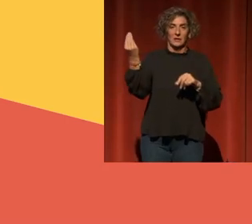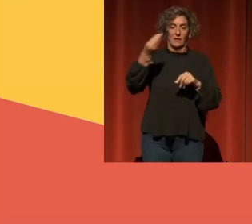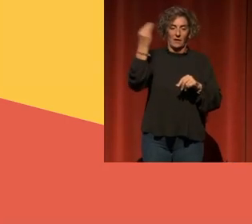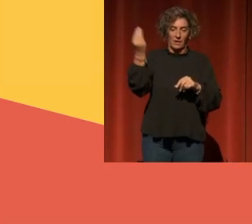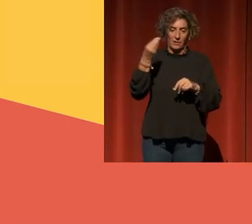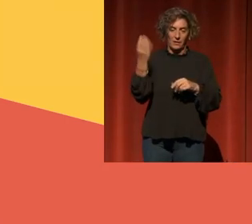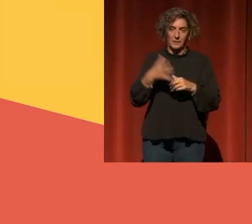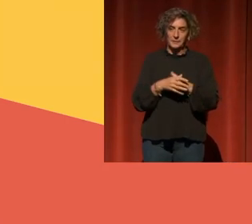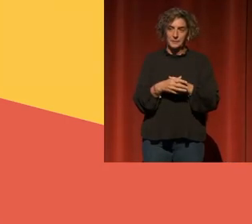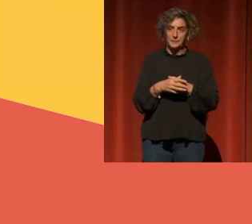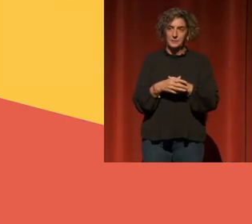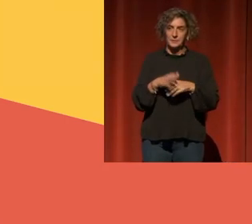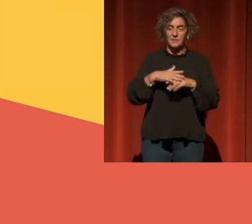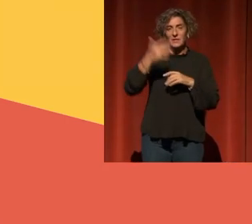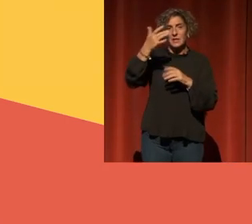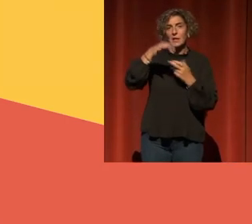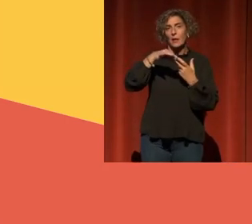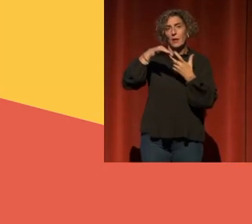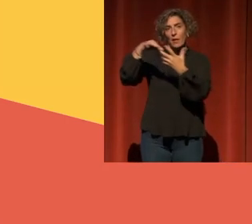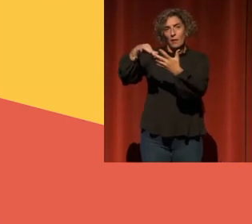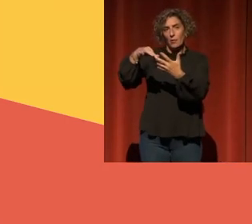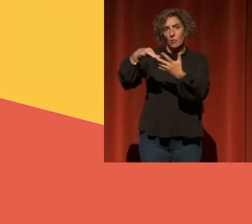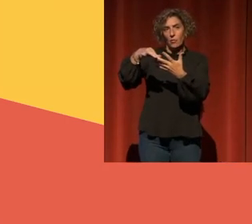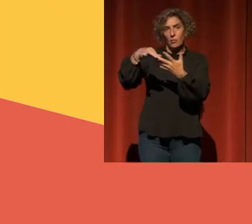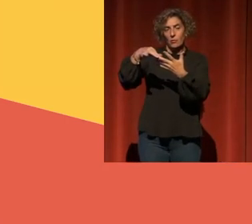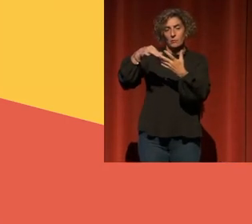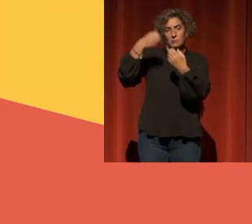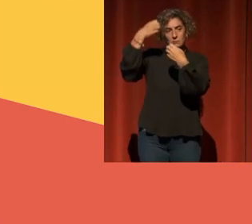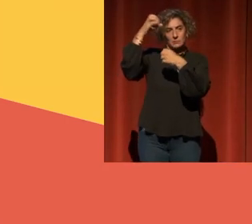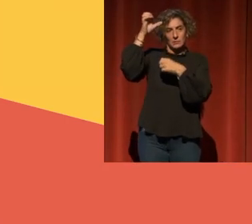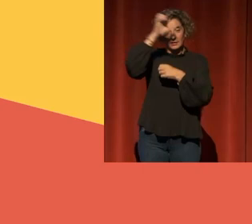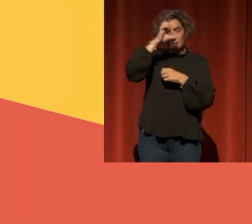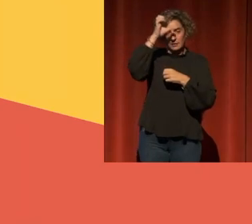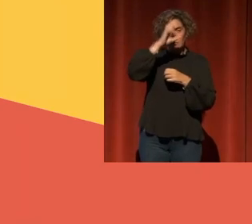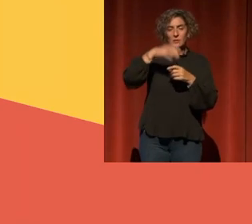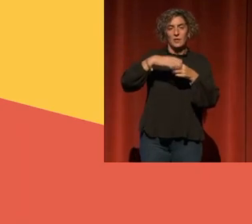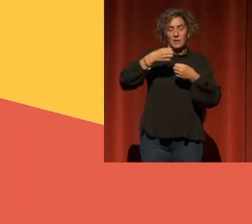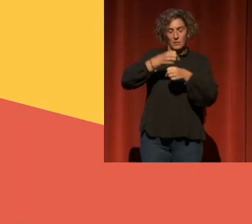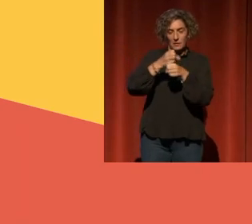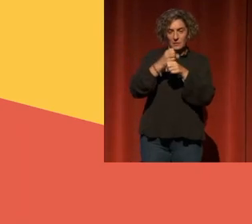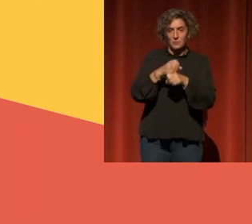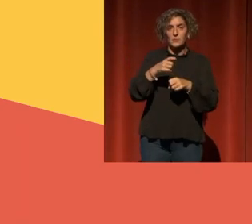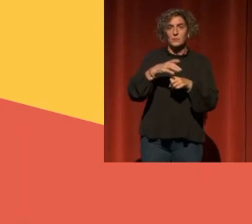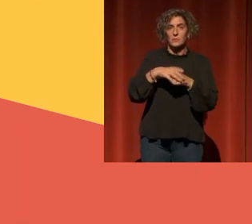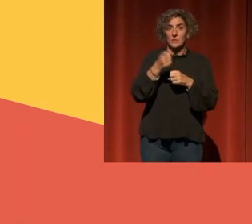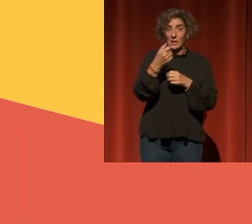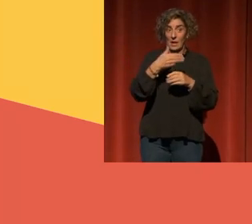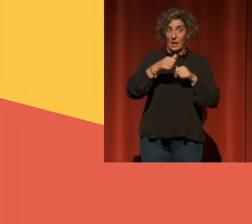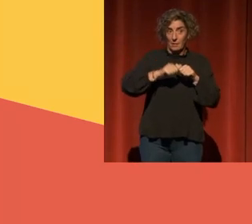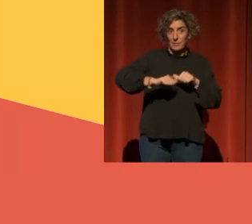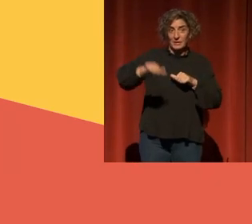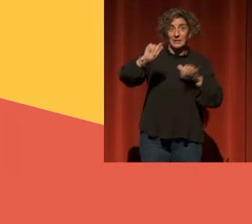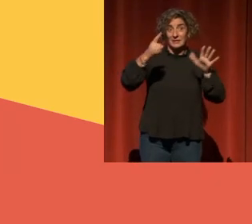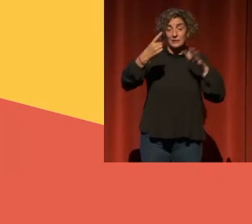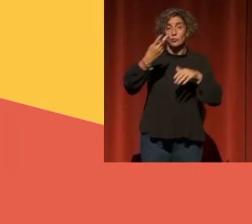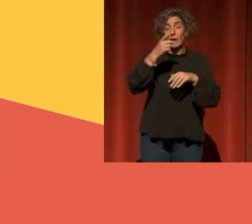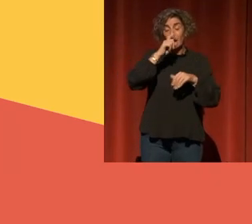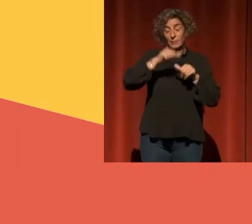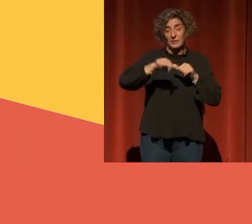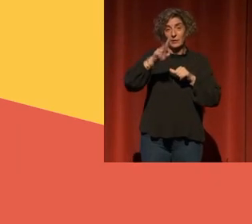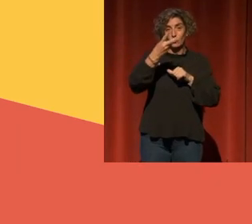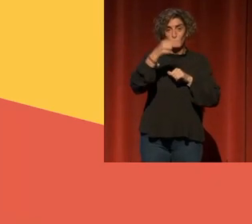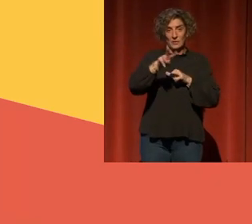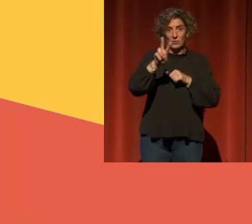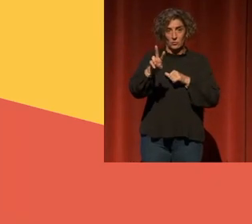tecnológico y científico el esto programa marco a partir del año 2002 ya va a hablar de las